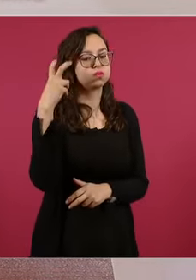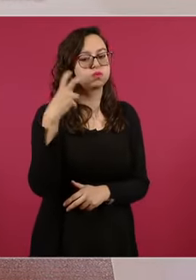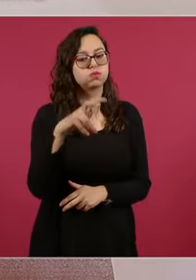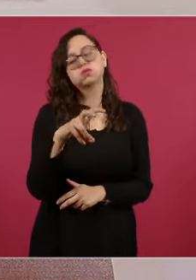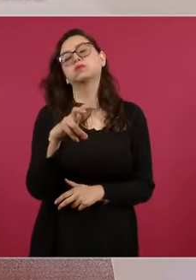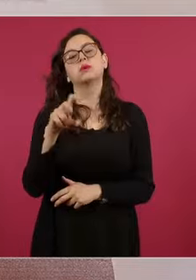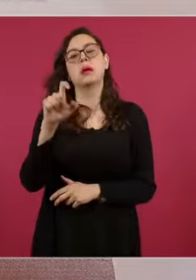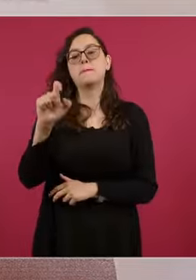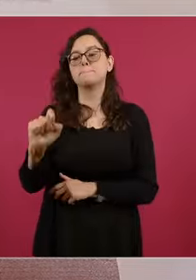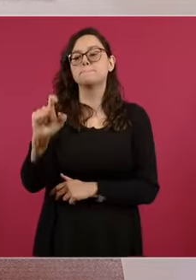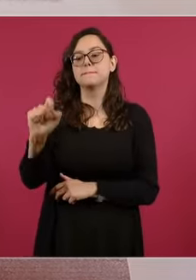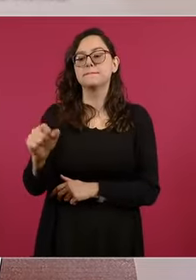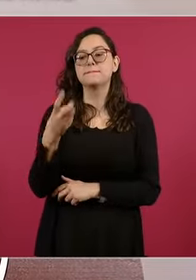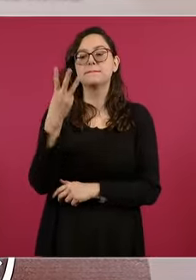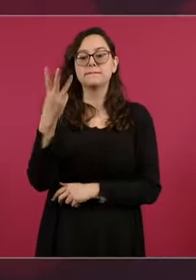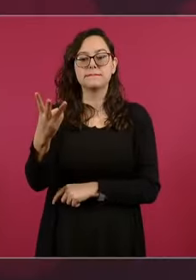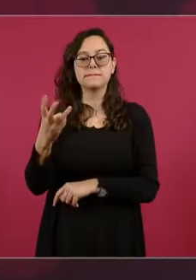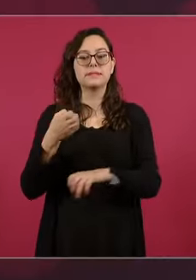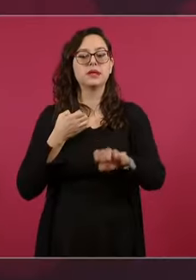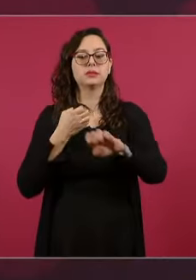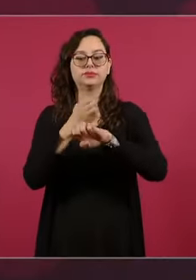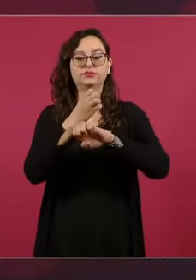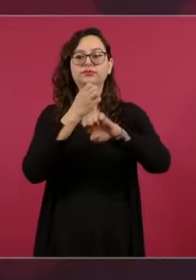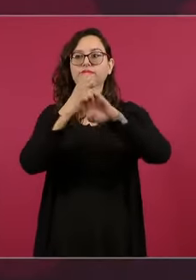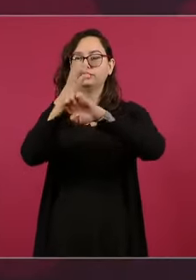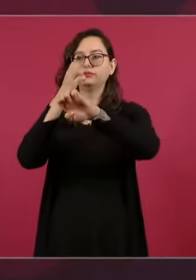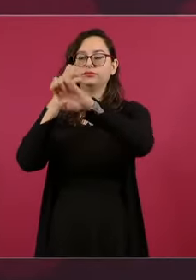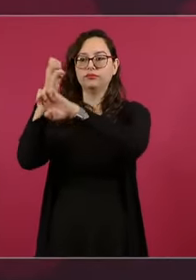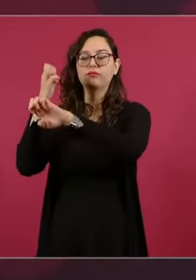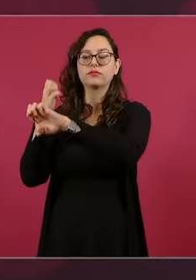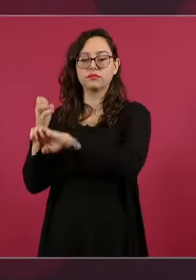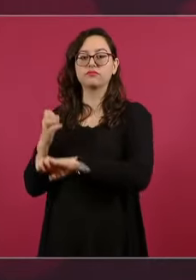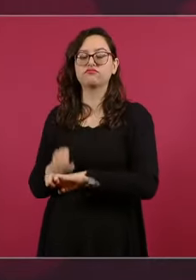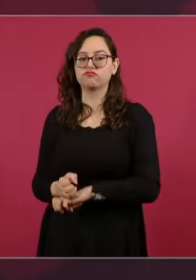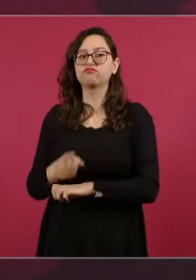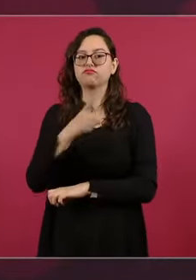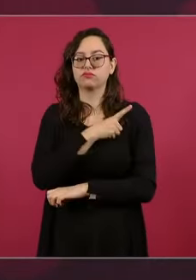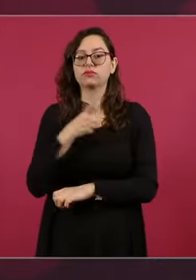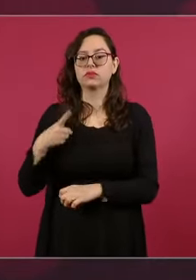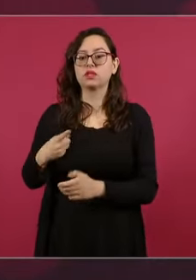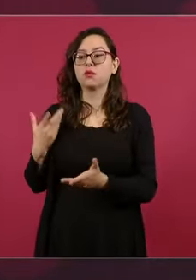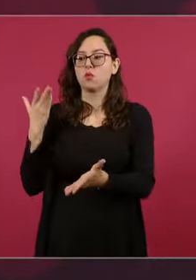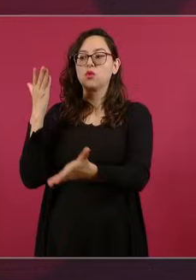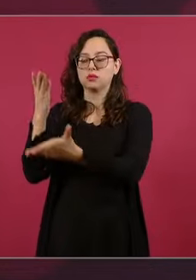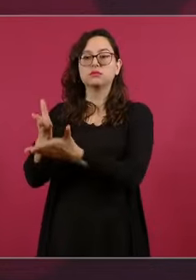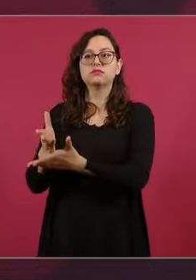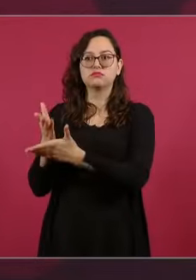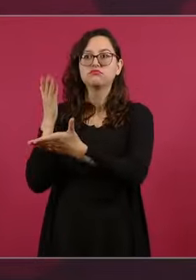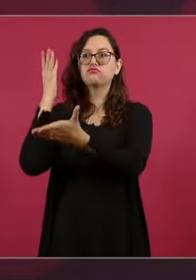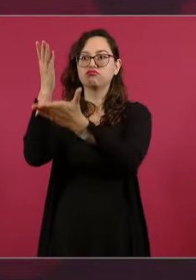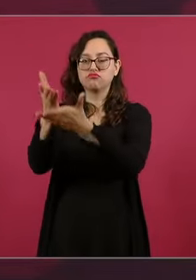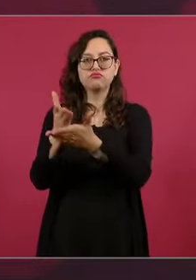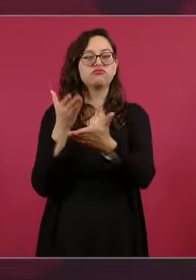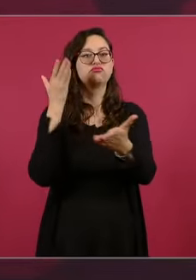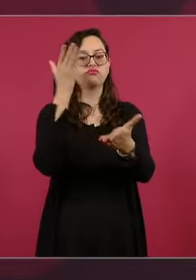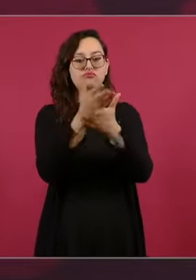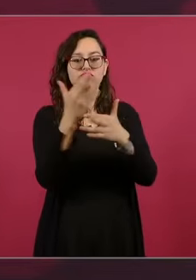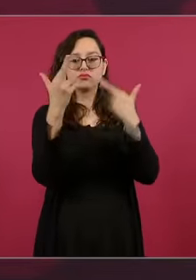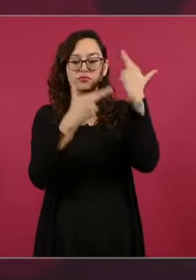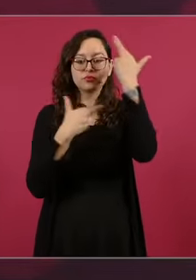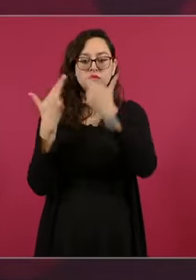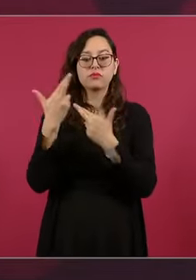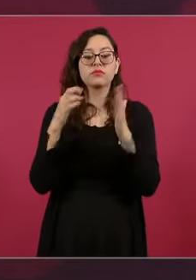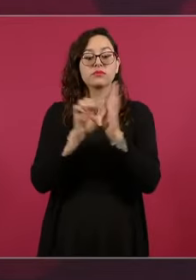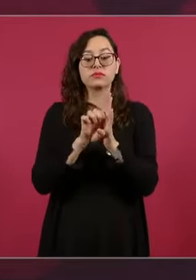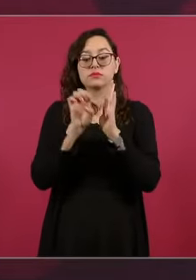al menos 23 estados, al menos, en estos días. O sea, este fin de